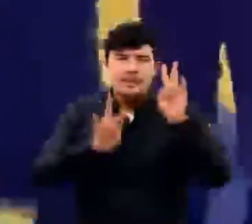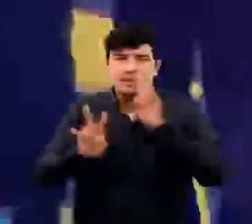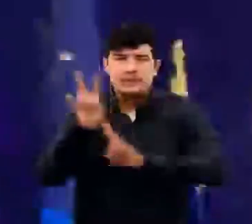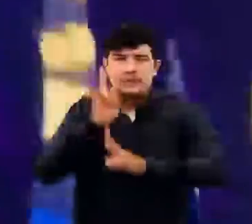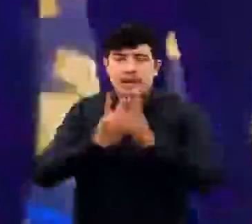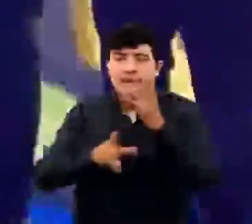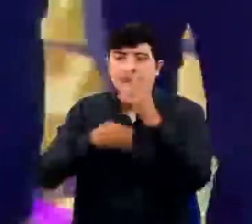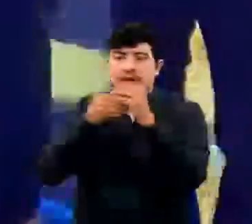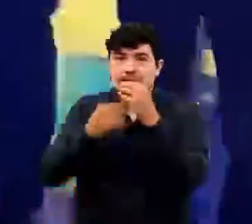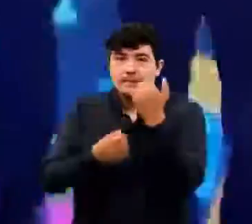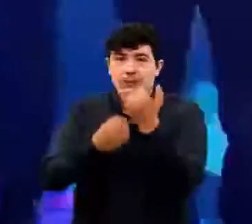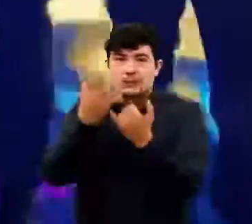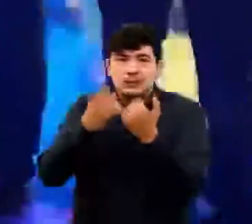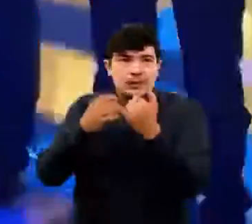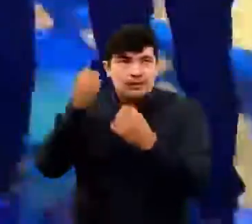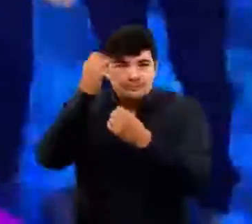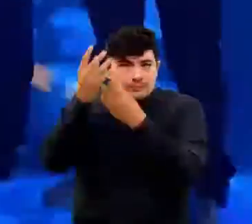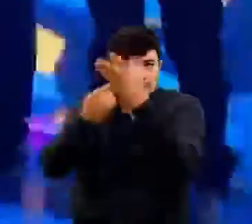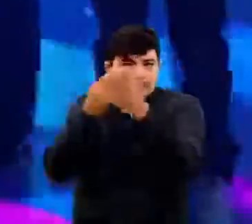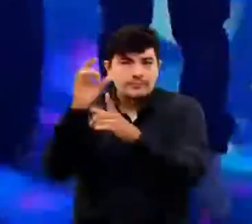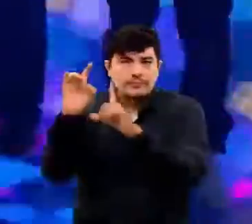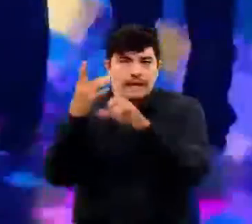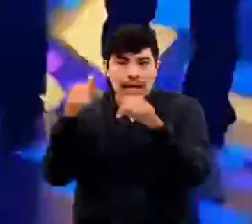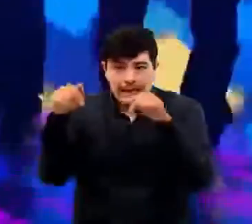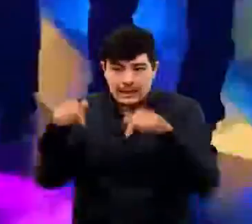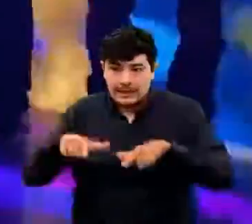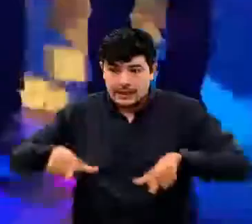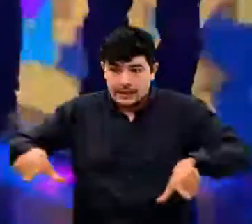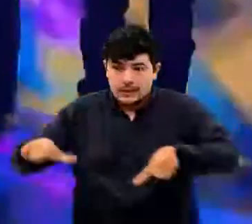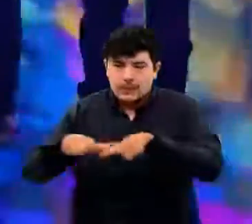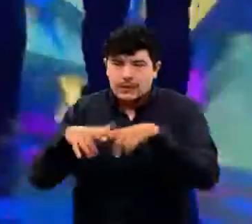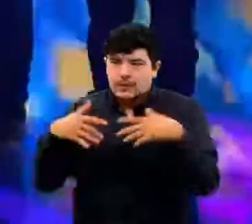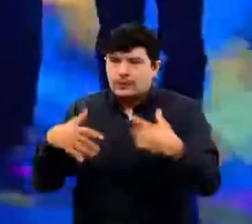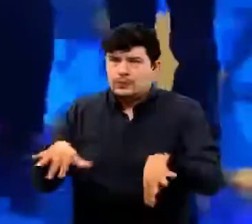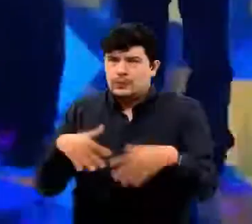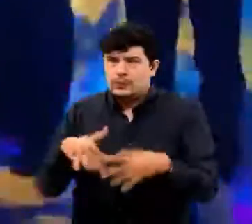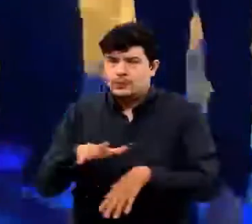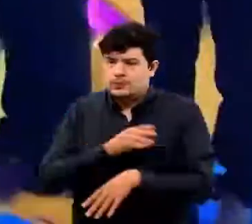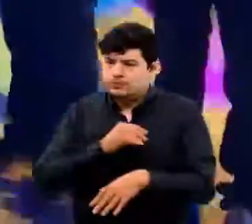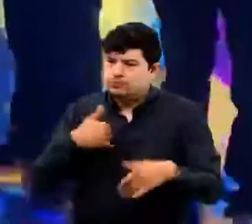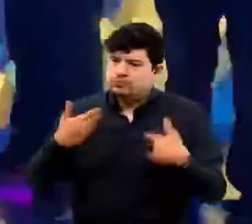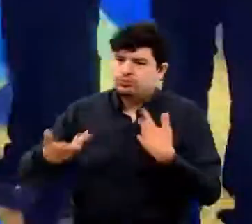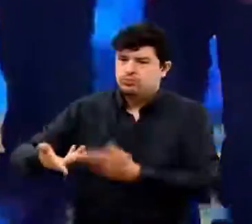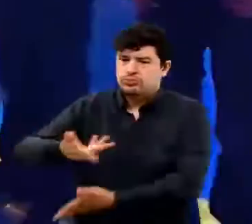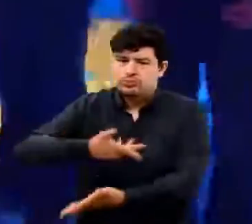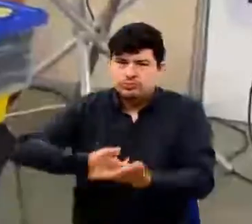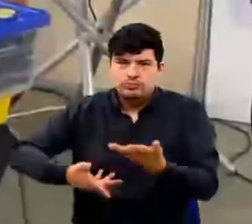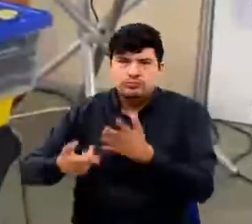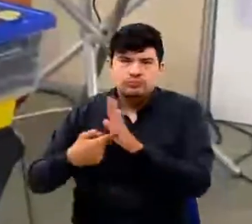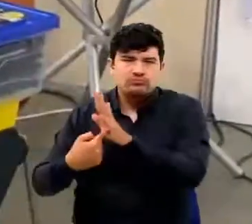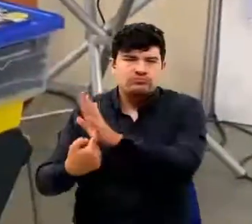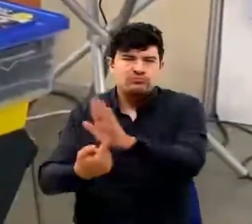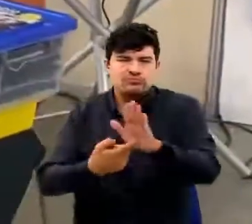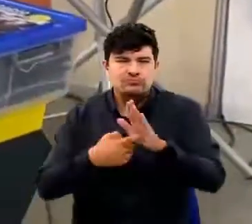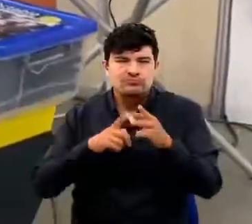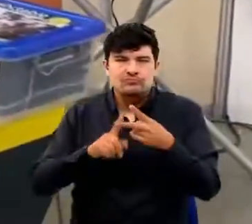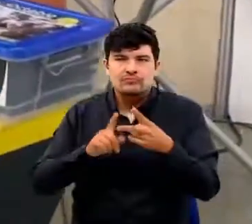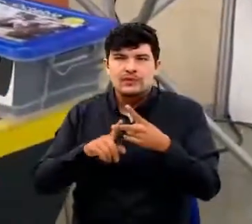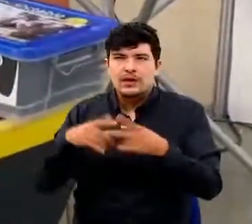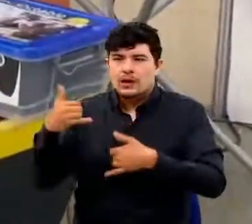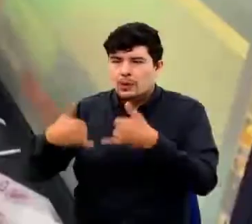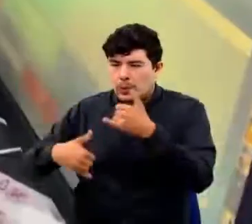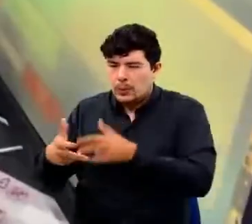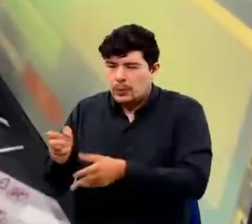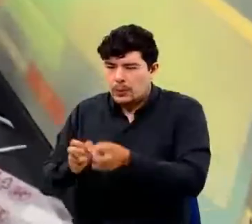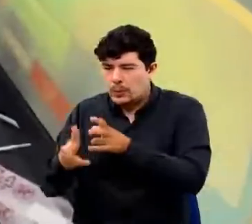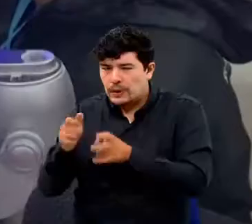la industria creativa digital. Desde acá, pues nosotros estamos disfrutando de animación, de videojuegos